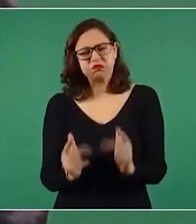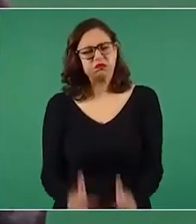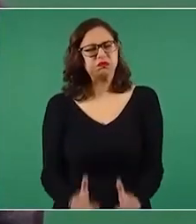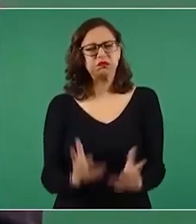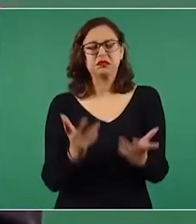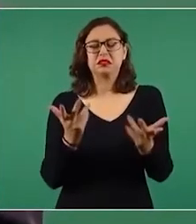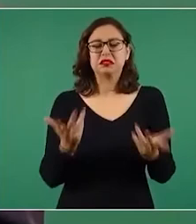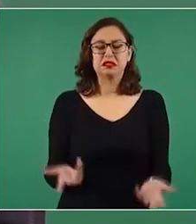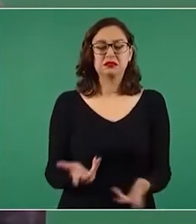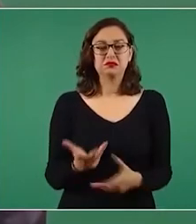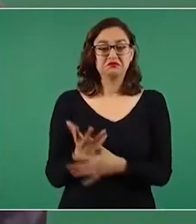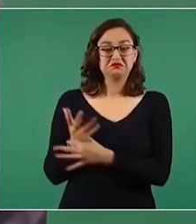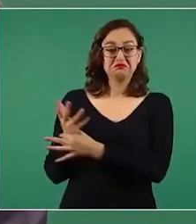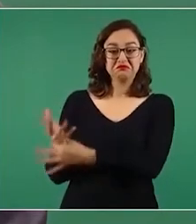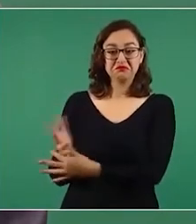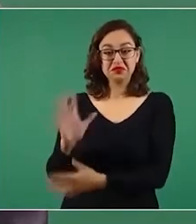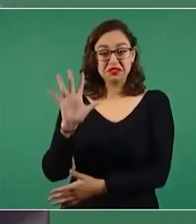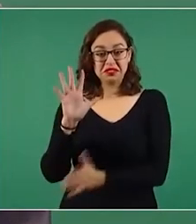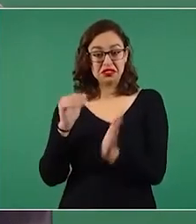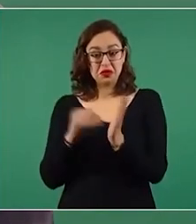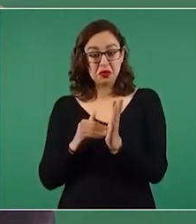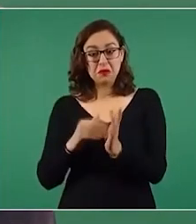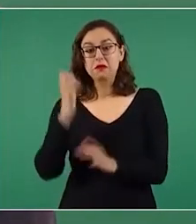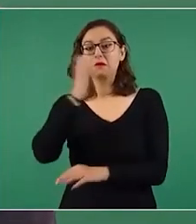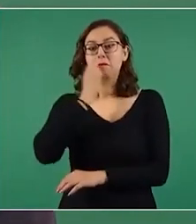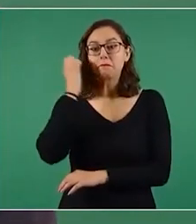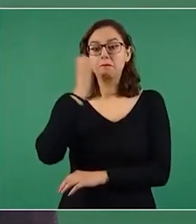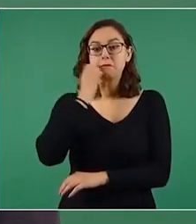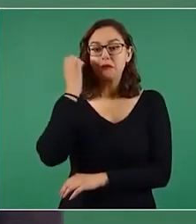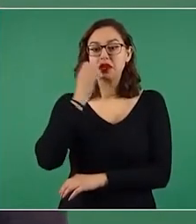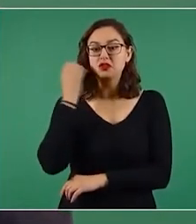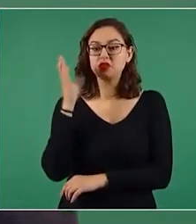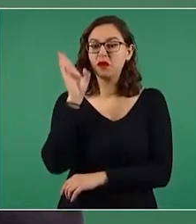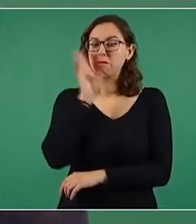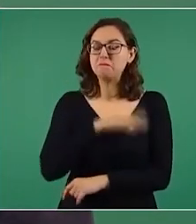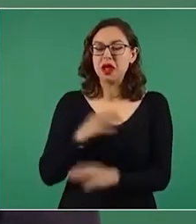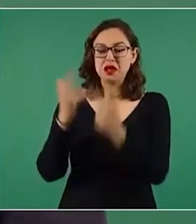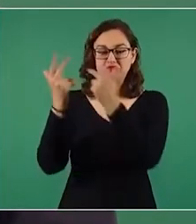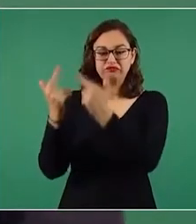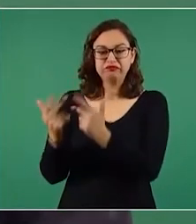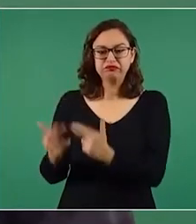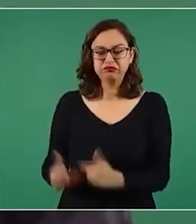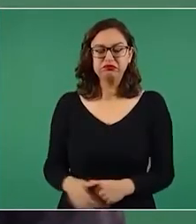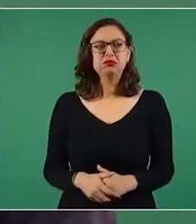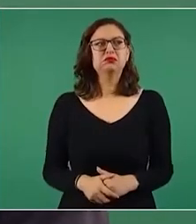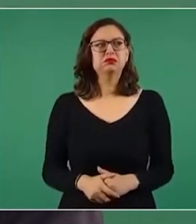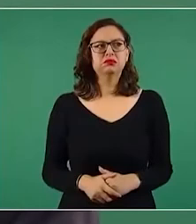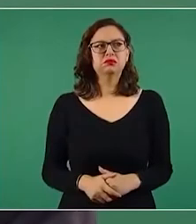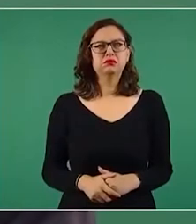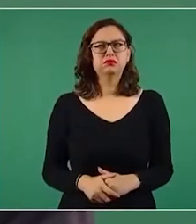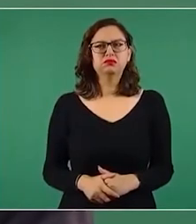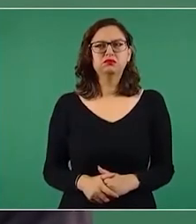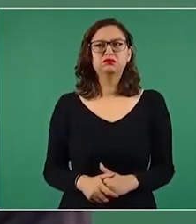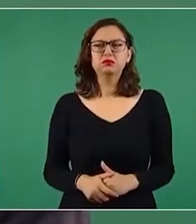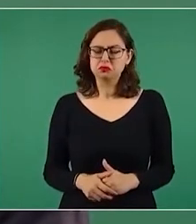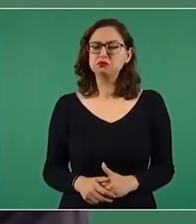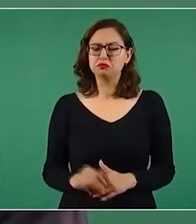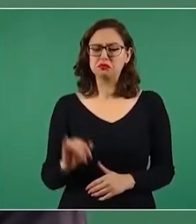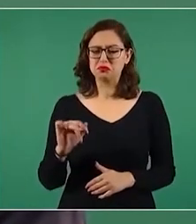Hablan de 5,000 en escuelas, en esas condiciones. Sí,